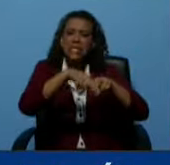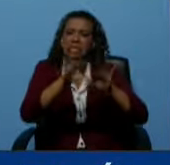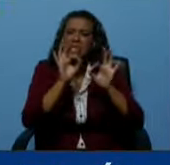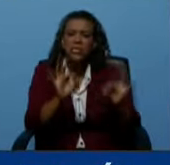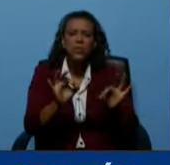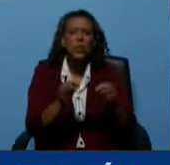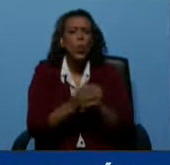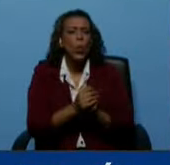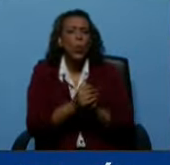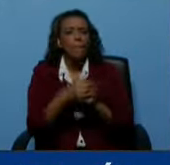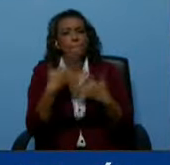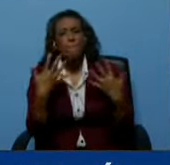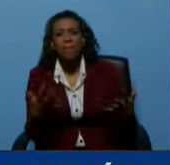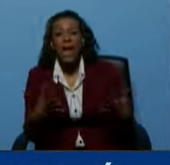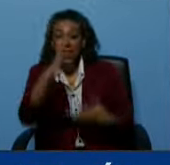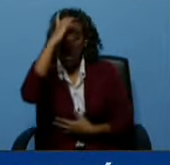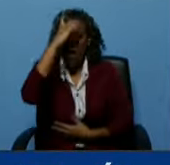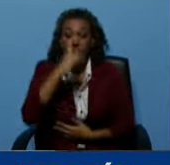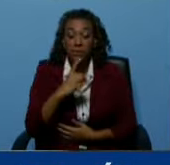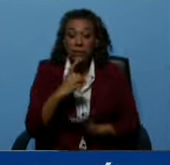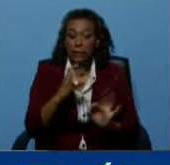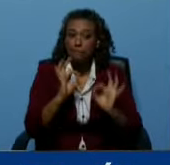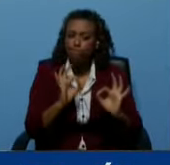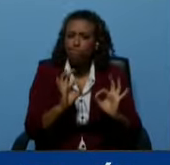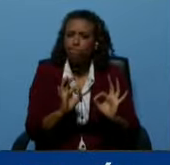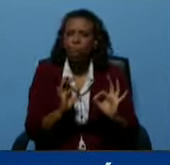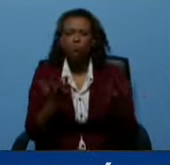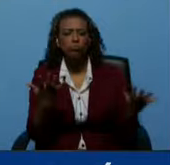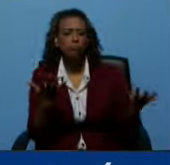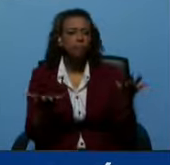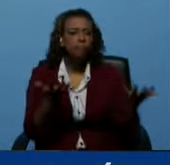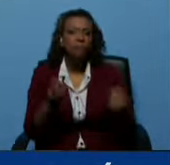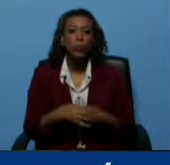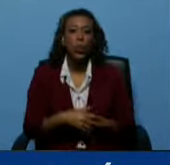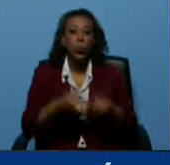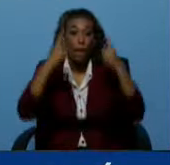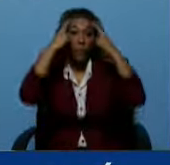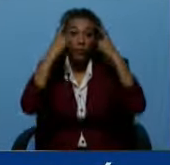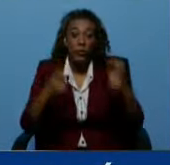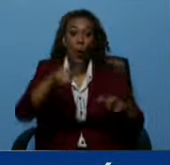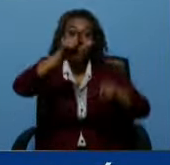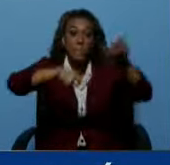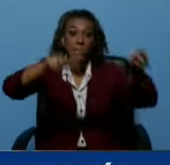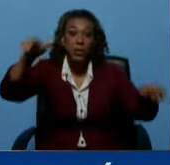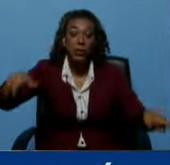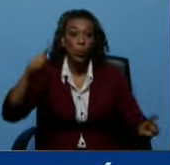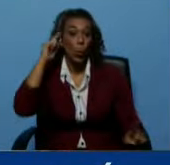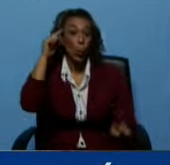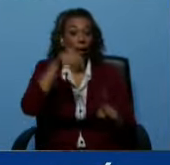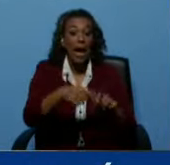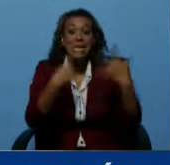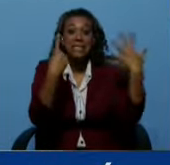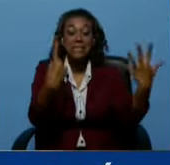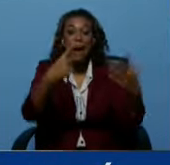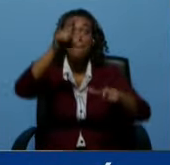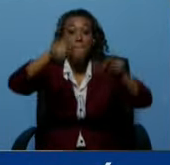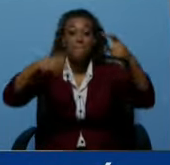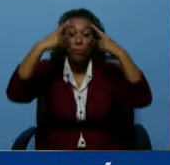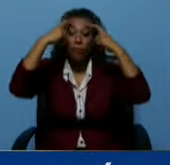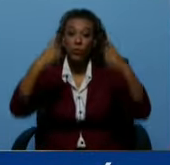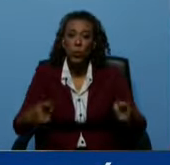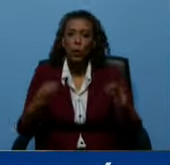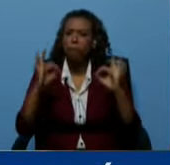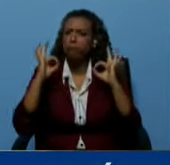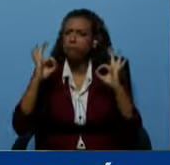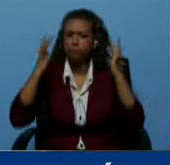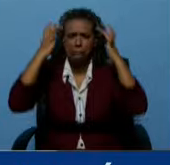pacientes de discapacidad. Pues tenemos un profesional, una cantidad de profesional de 6 personas